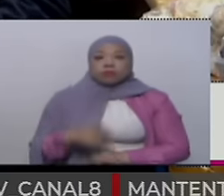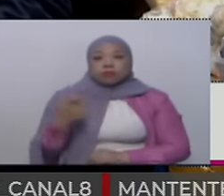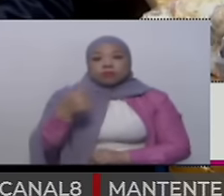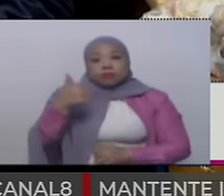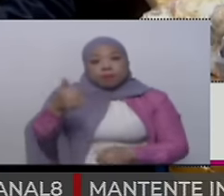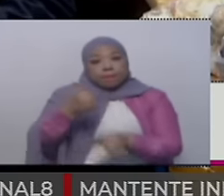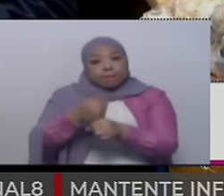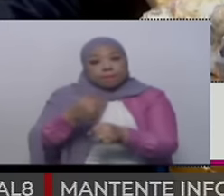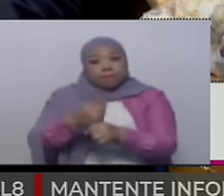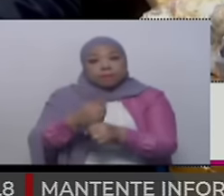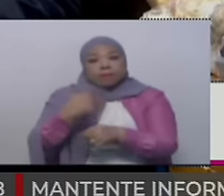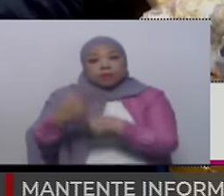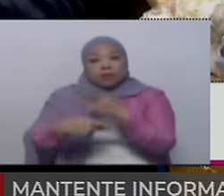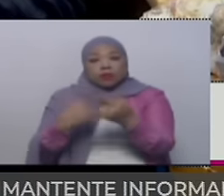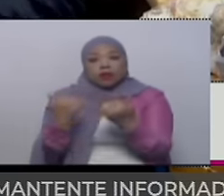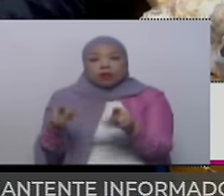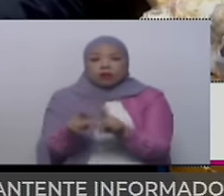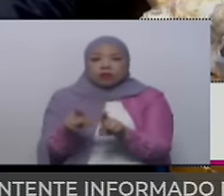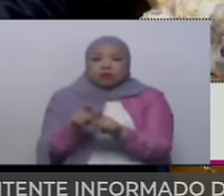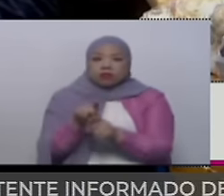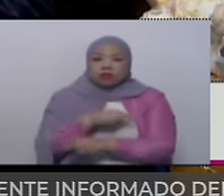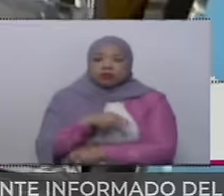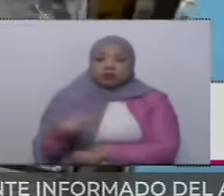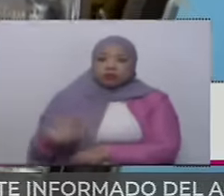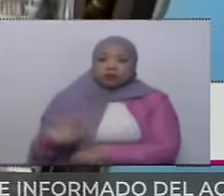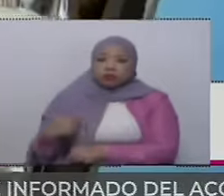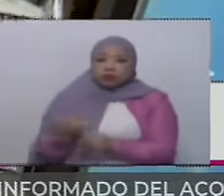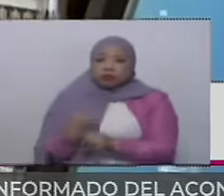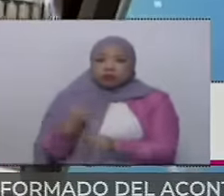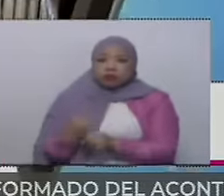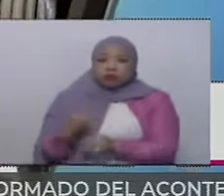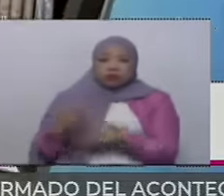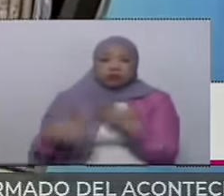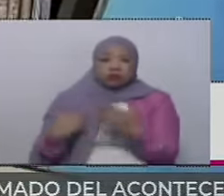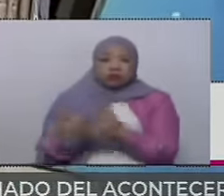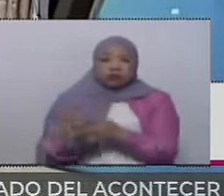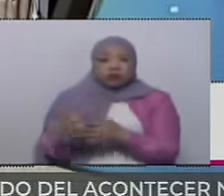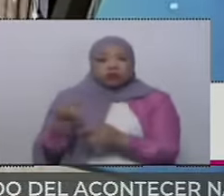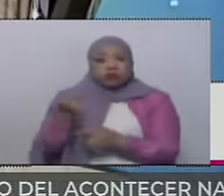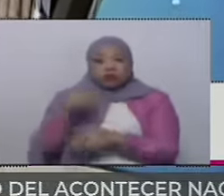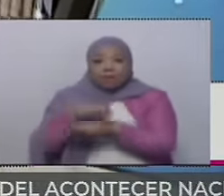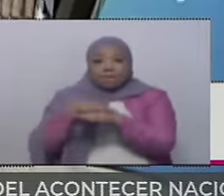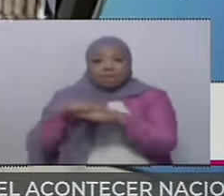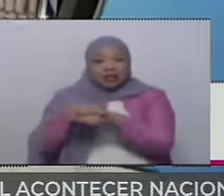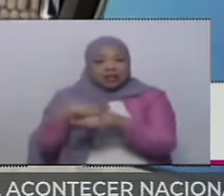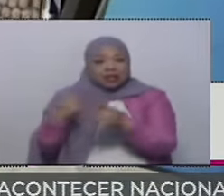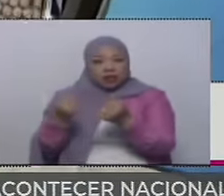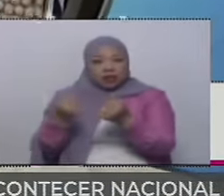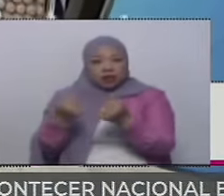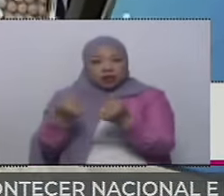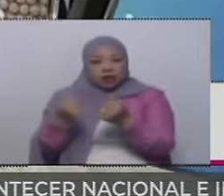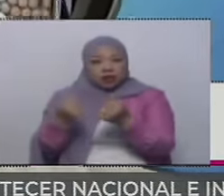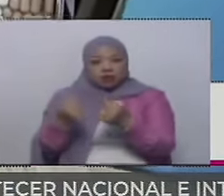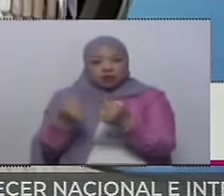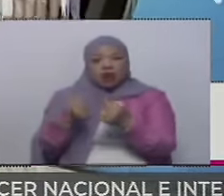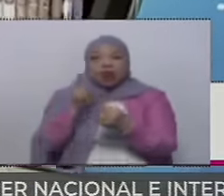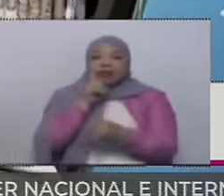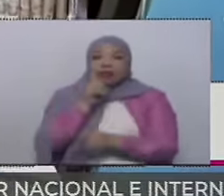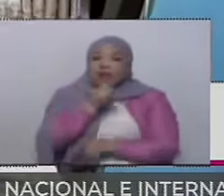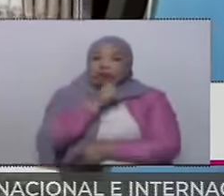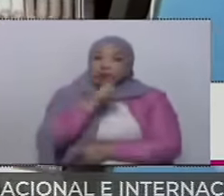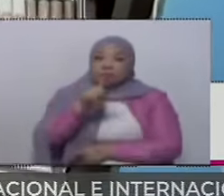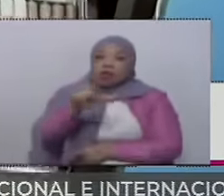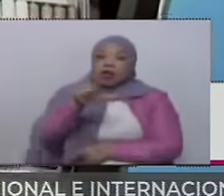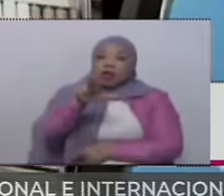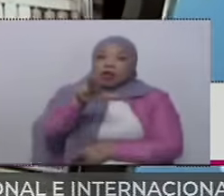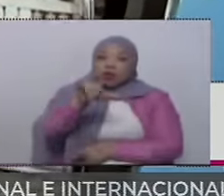bien. Ahora quiero que ustedes lo conozcan. Aquí está el ministro de Comercio, compañero Luis Villegas, que